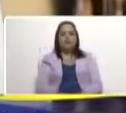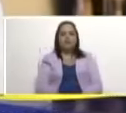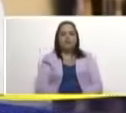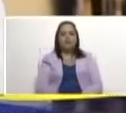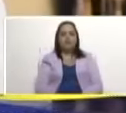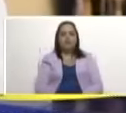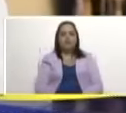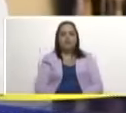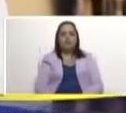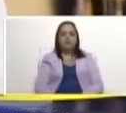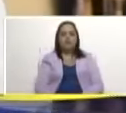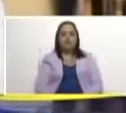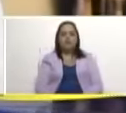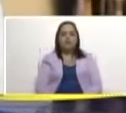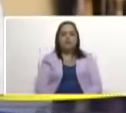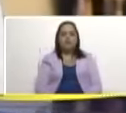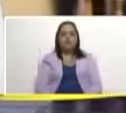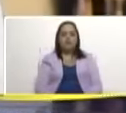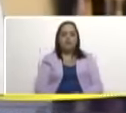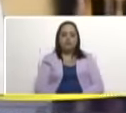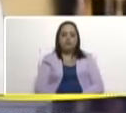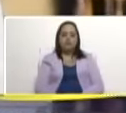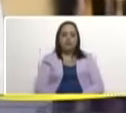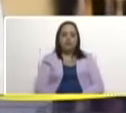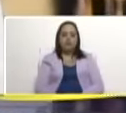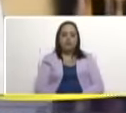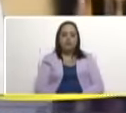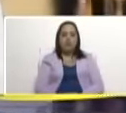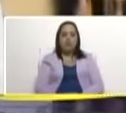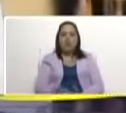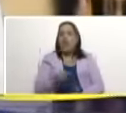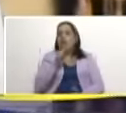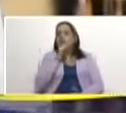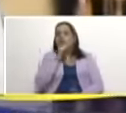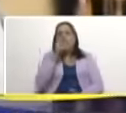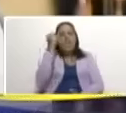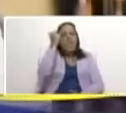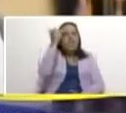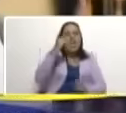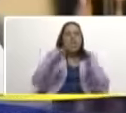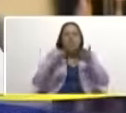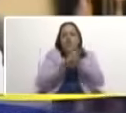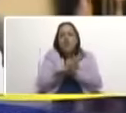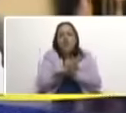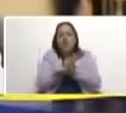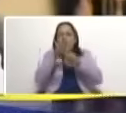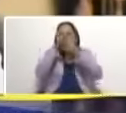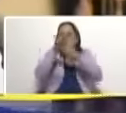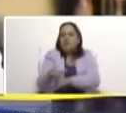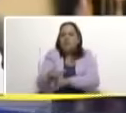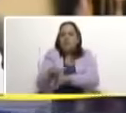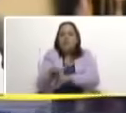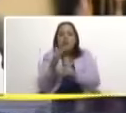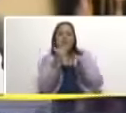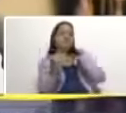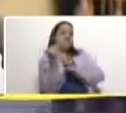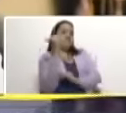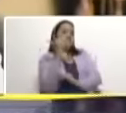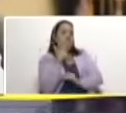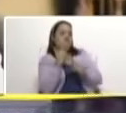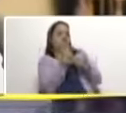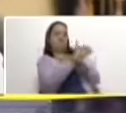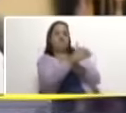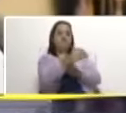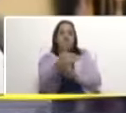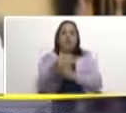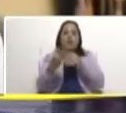Son los viejos complejos de superioridad de los imperios coloniales que han existido,